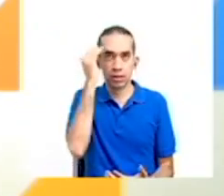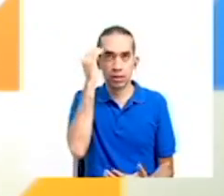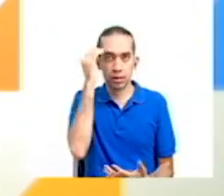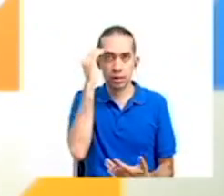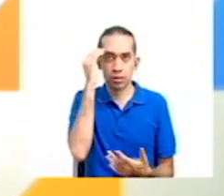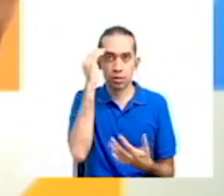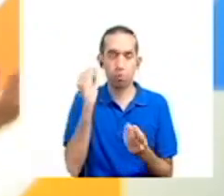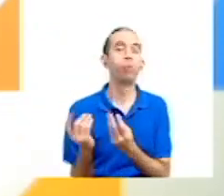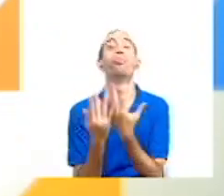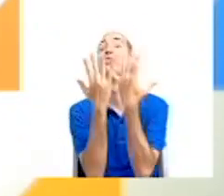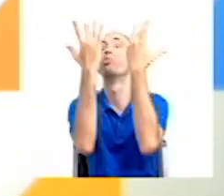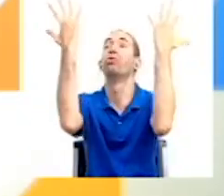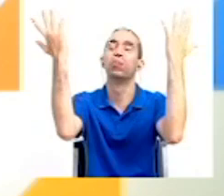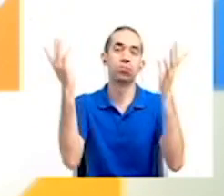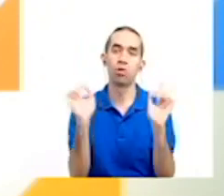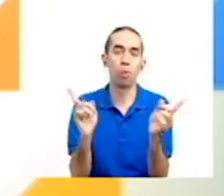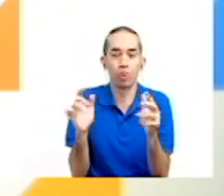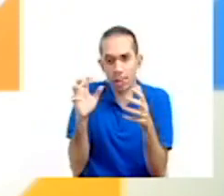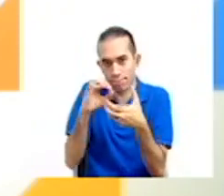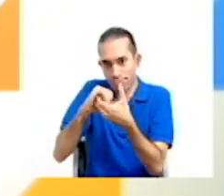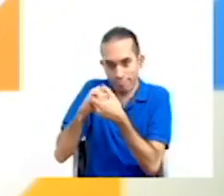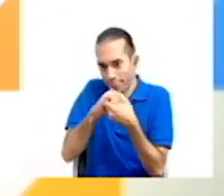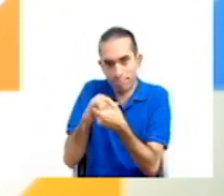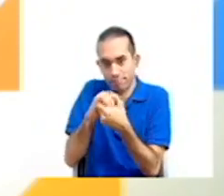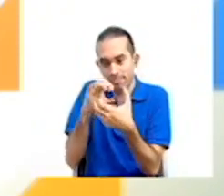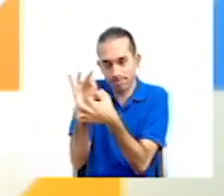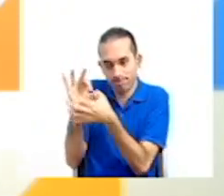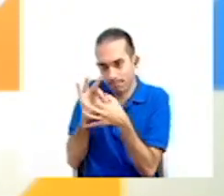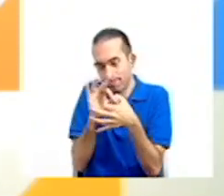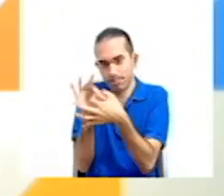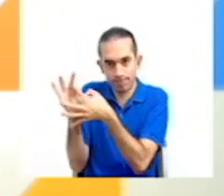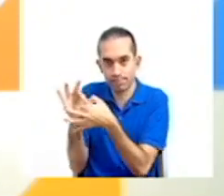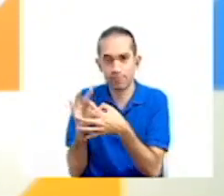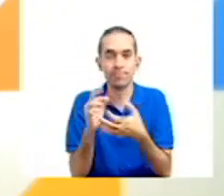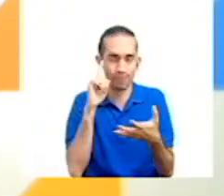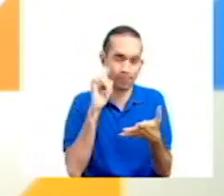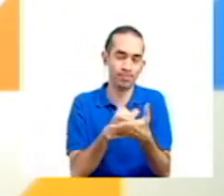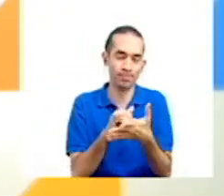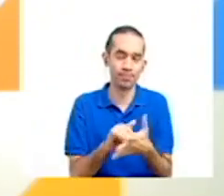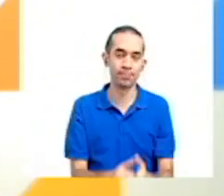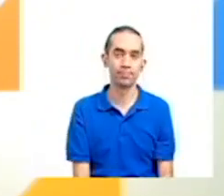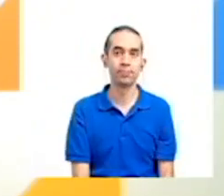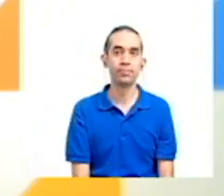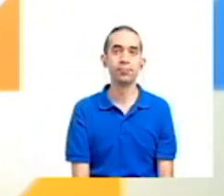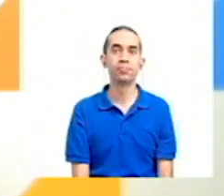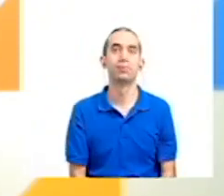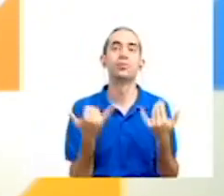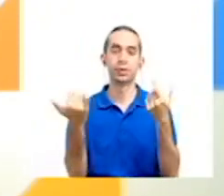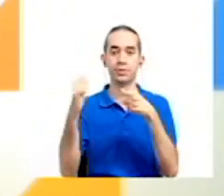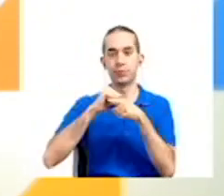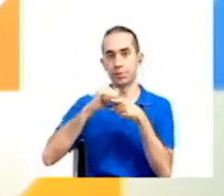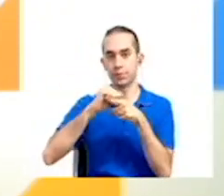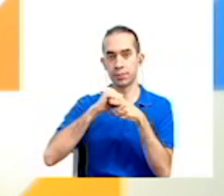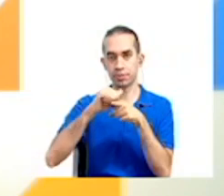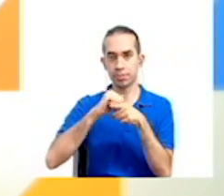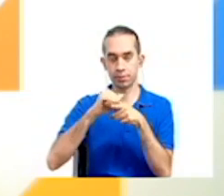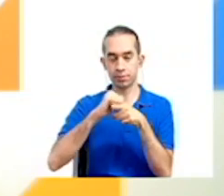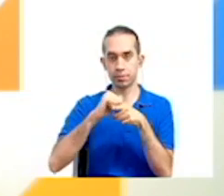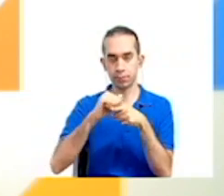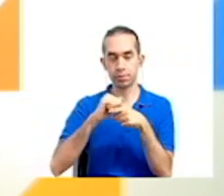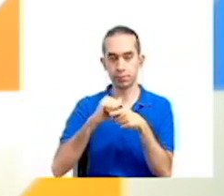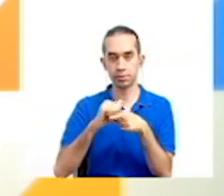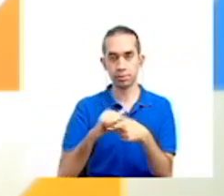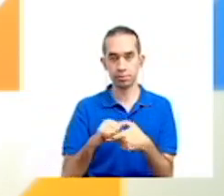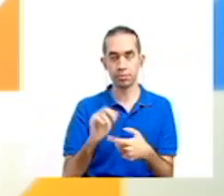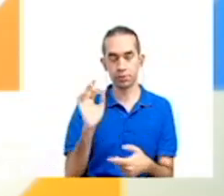salen simplemente volando, porque están unidas entre ellas. ¿Sí? Vamos a hacer un pequeño repaso de la